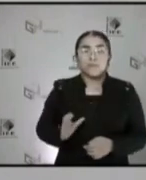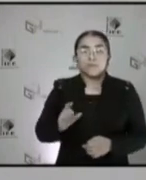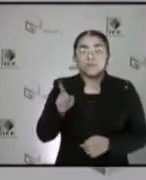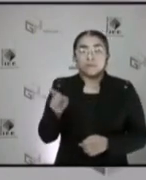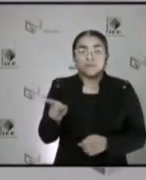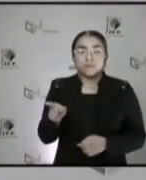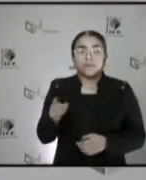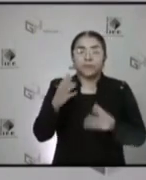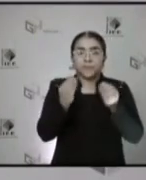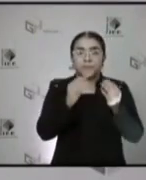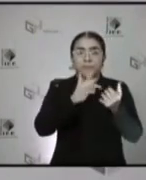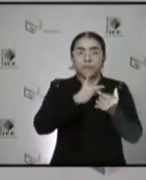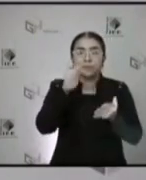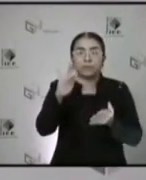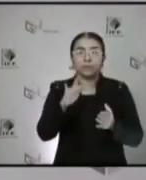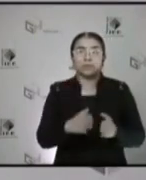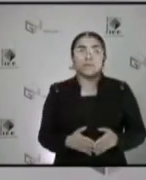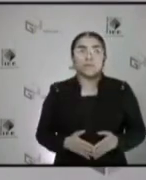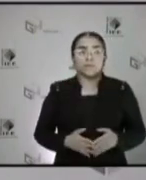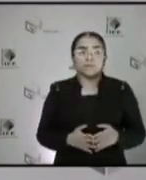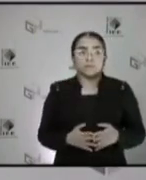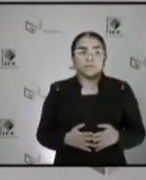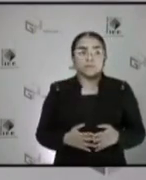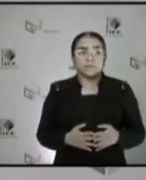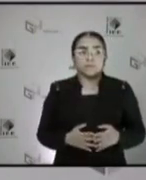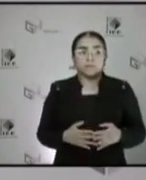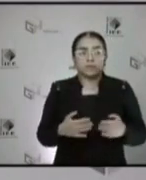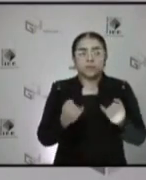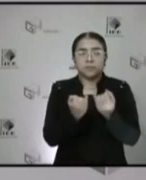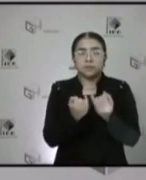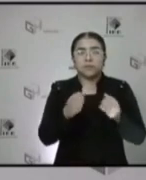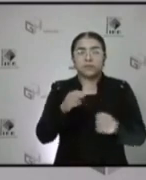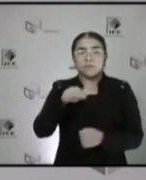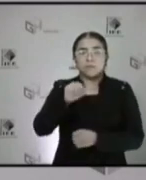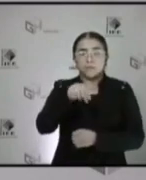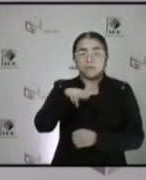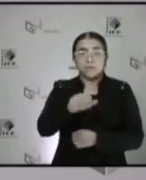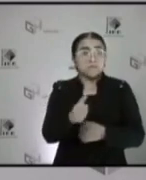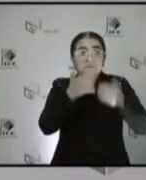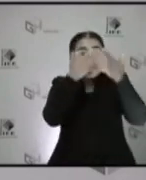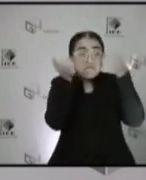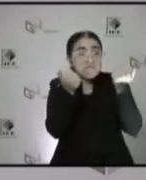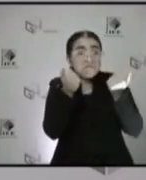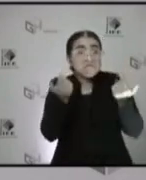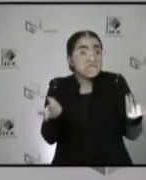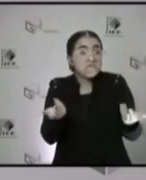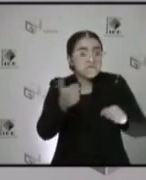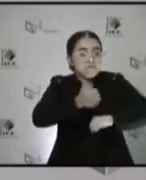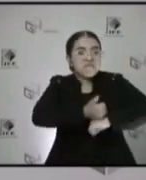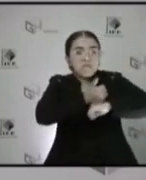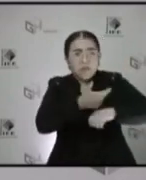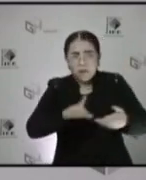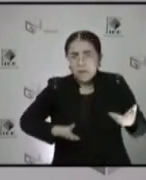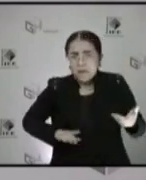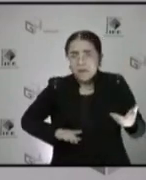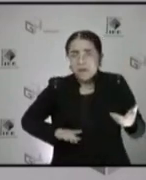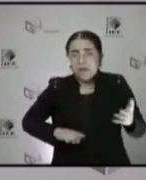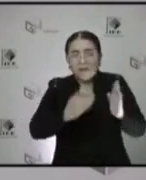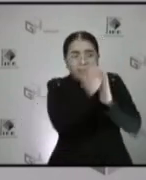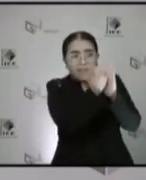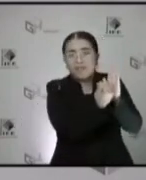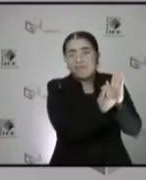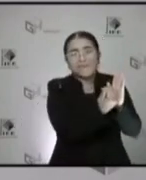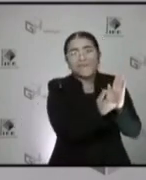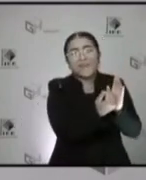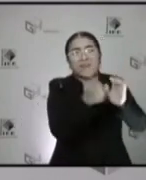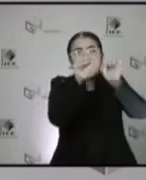Muchas gracias. Me queda claro que Morena no sabe gobernar y lo ha demostrado justamente con el sistema de salud que